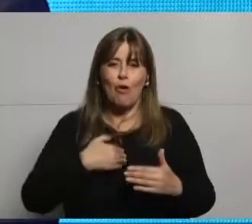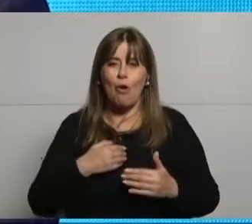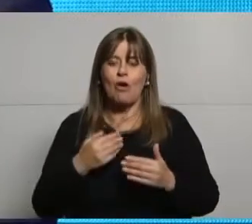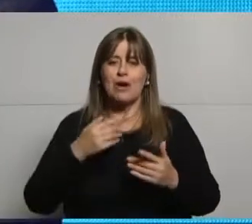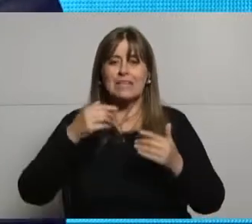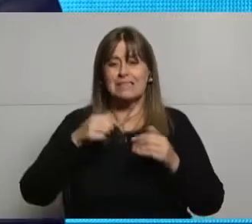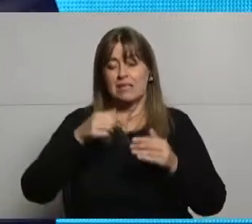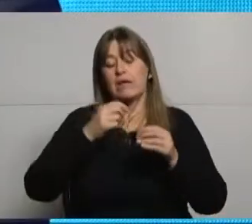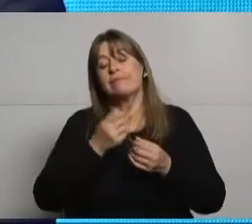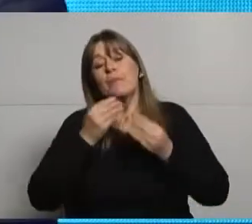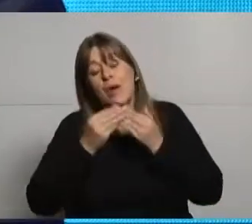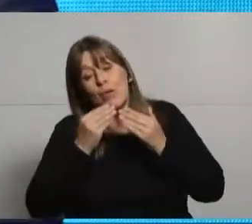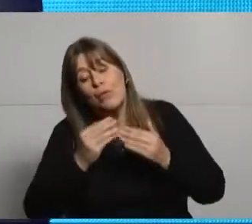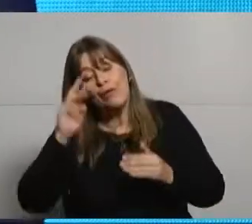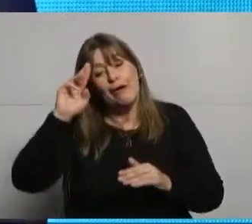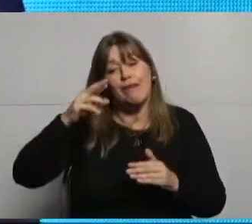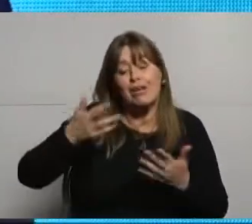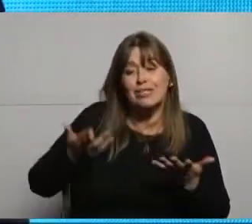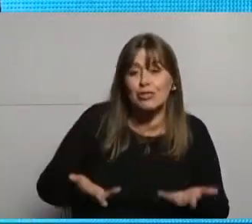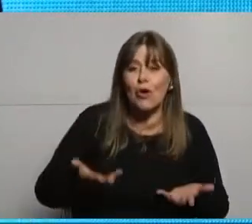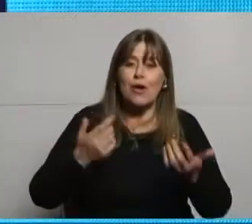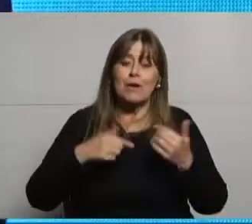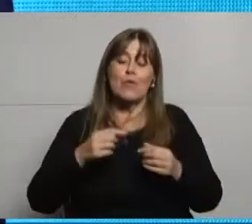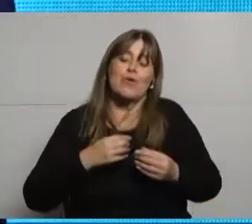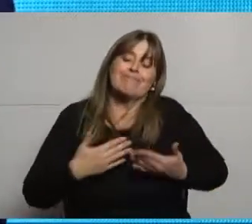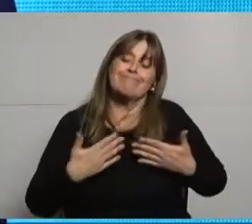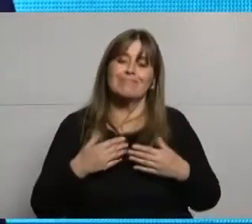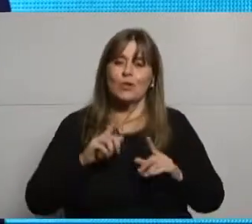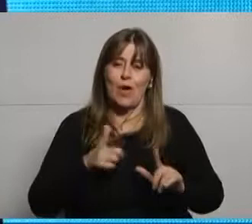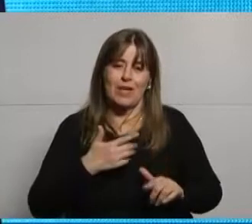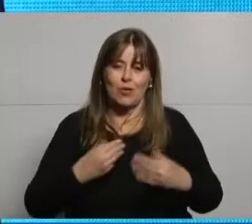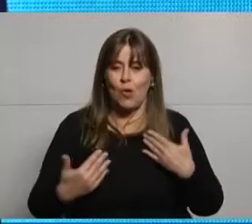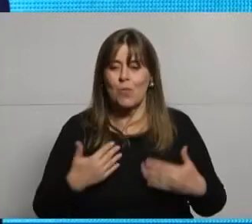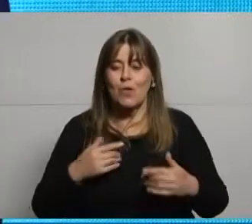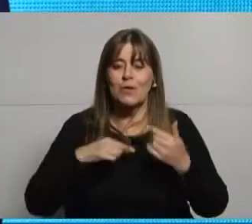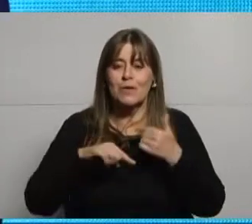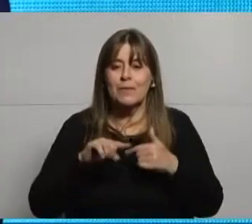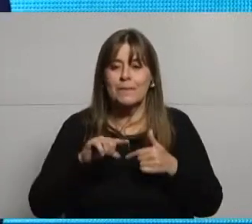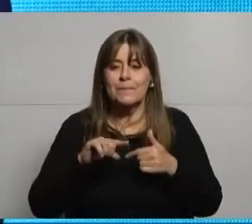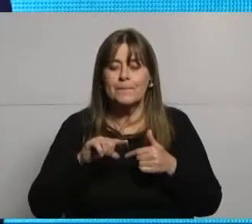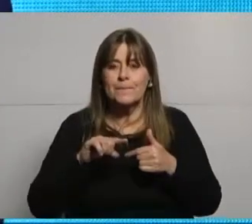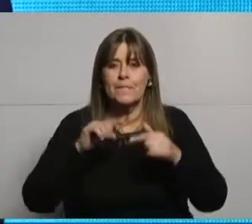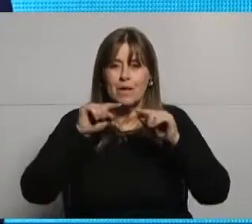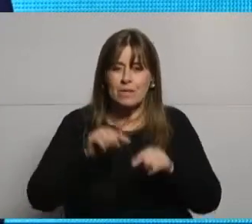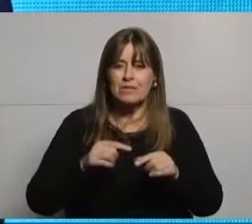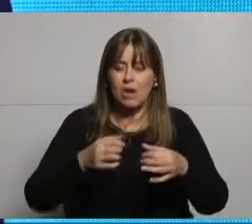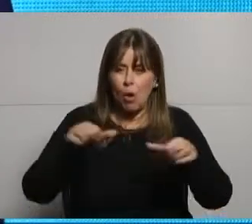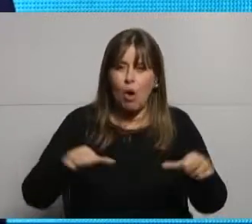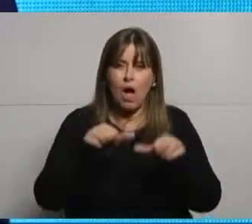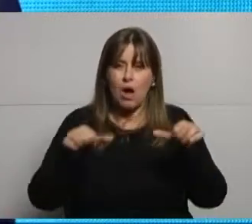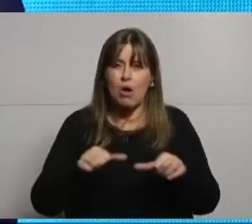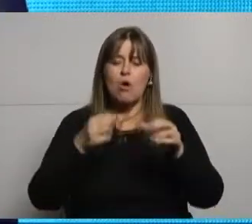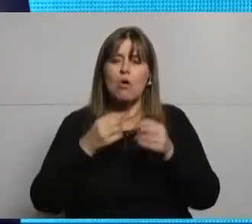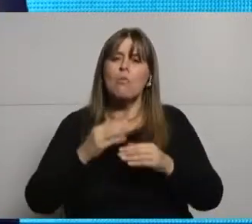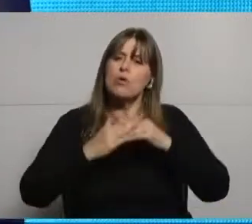el que cuestiona, el que reflexiona, es un rol bastante incómodo, pero bueno, pero lo hago justamente con el sentido de cómo